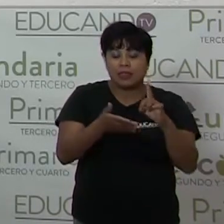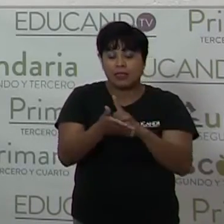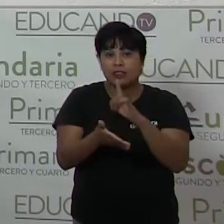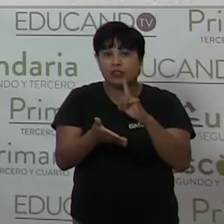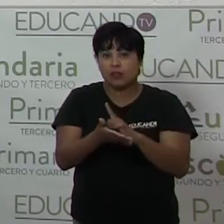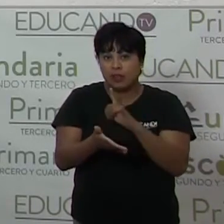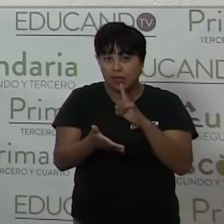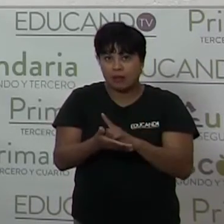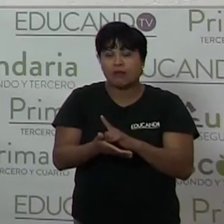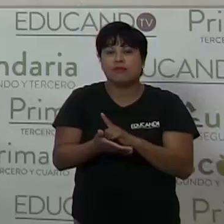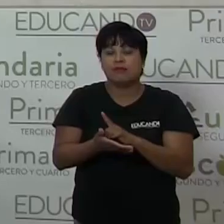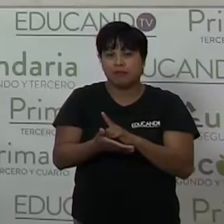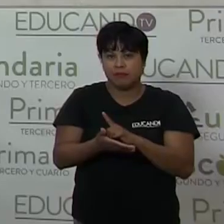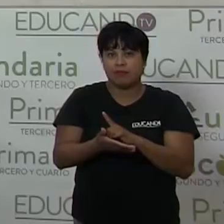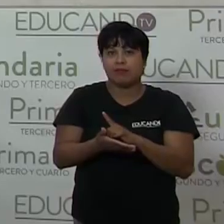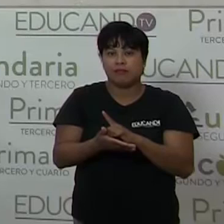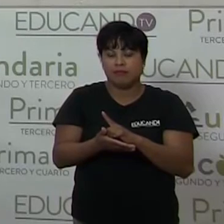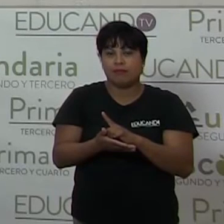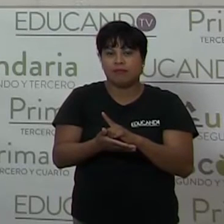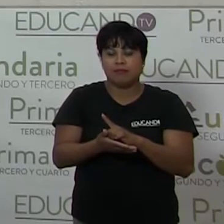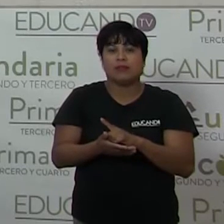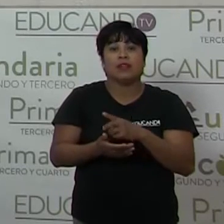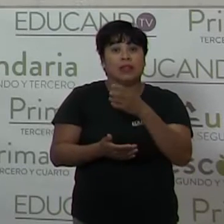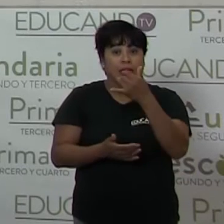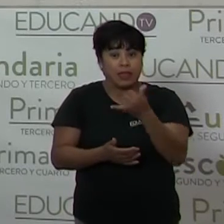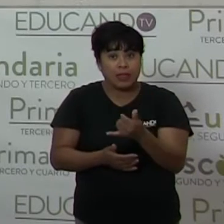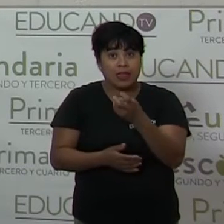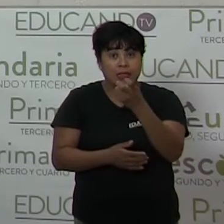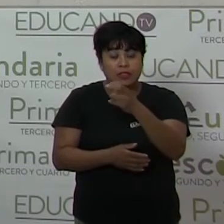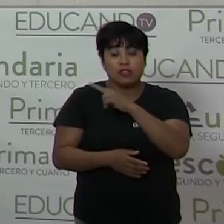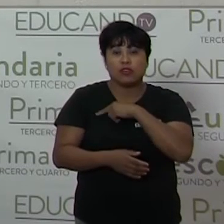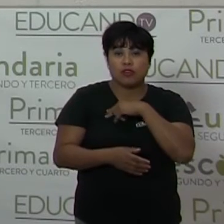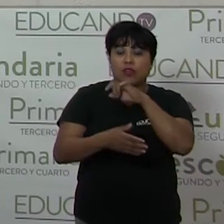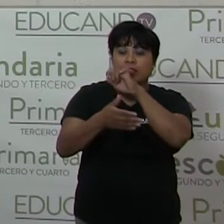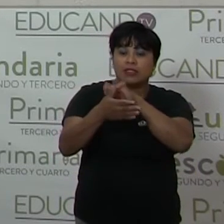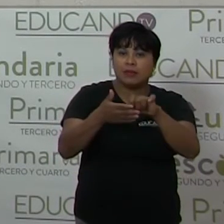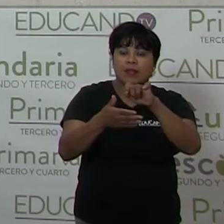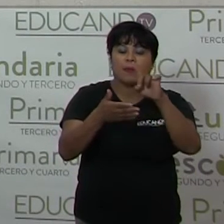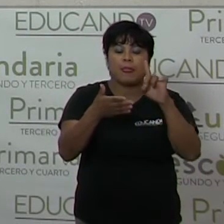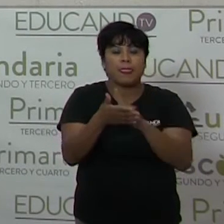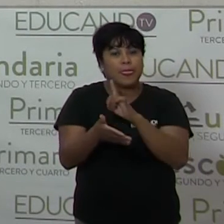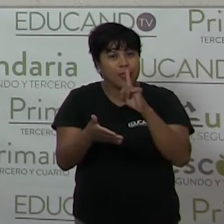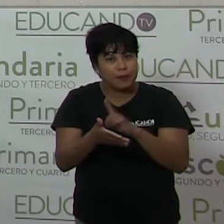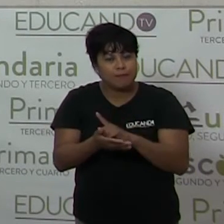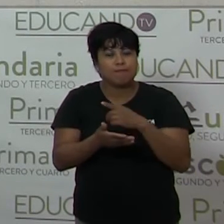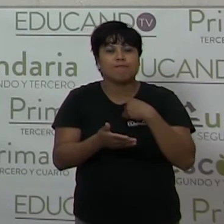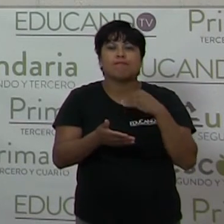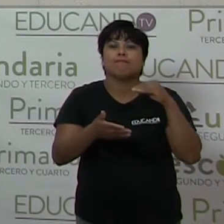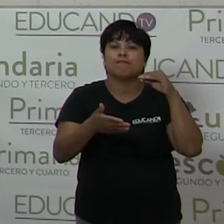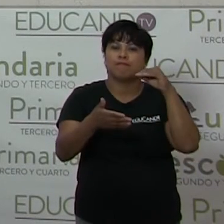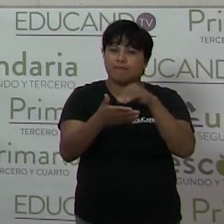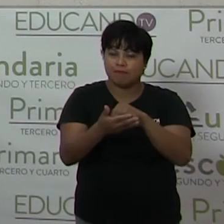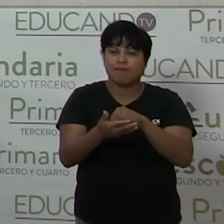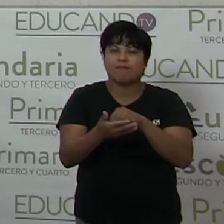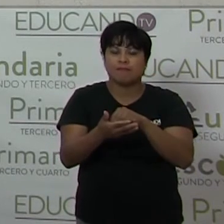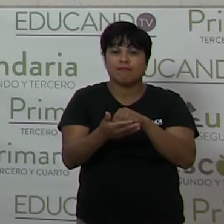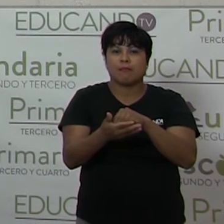diccionarios y aquí escribir diccionarios y pongo